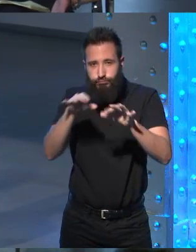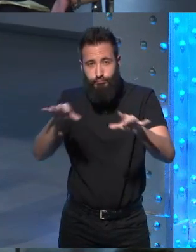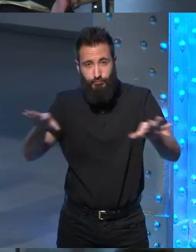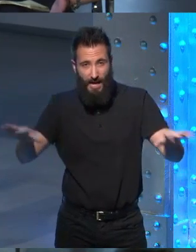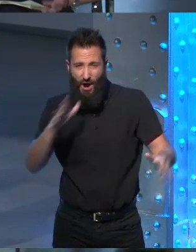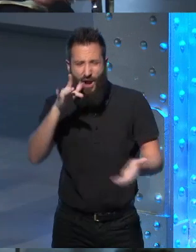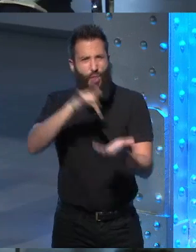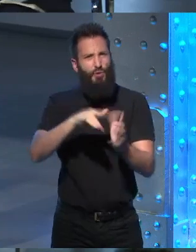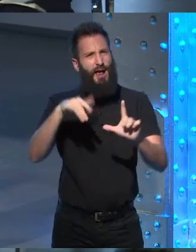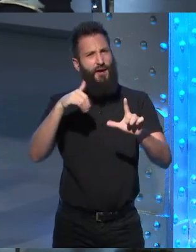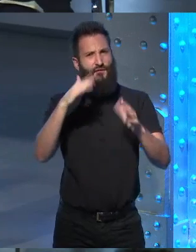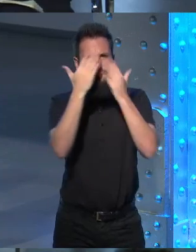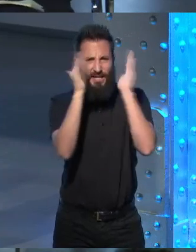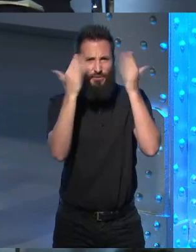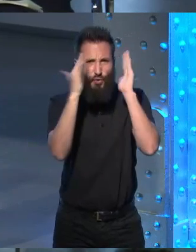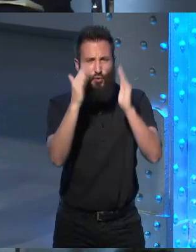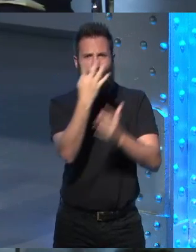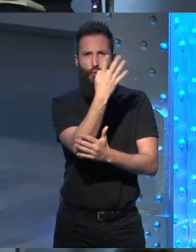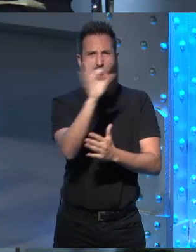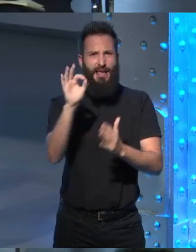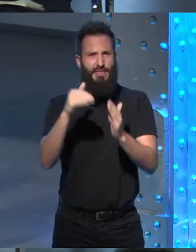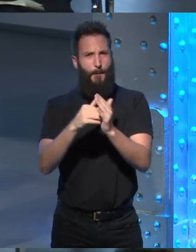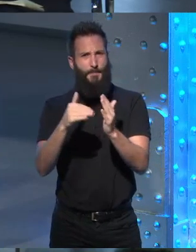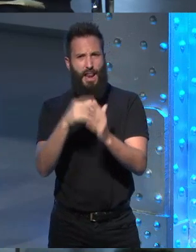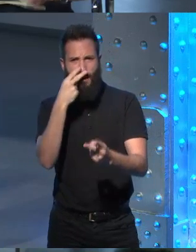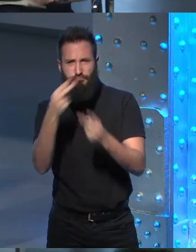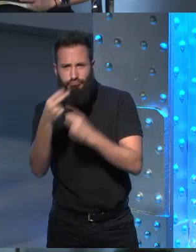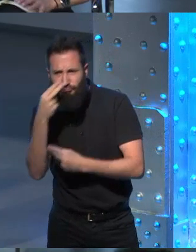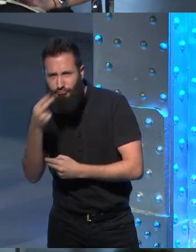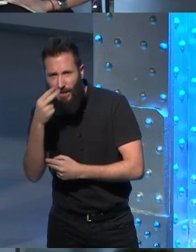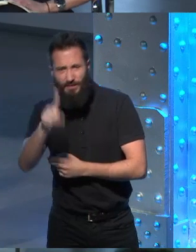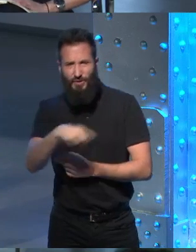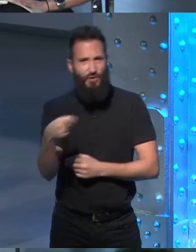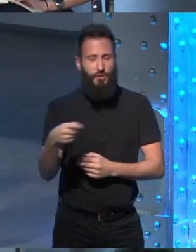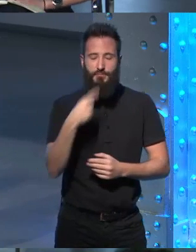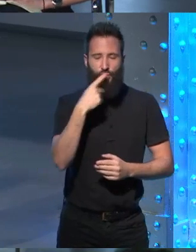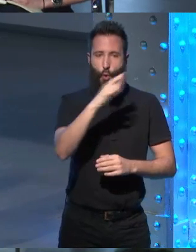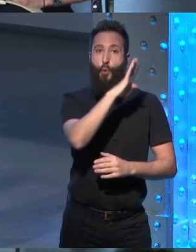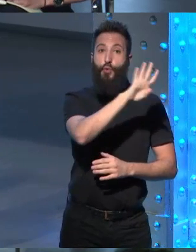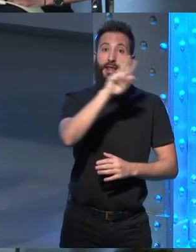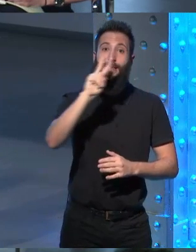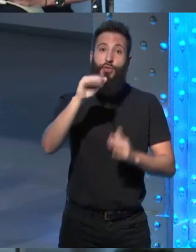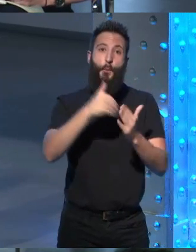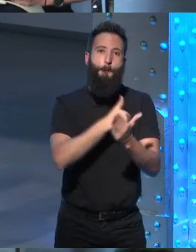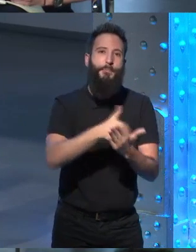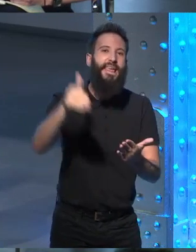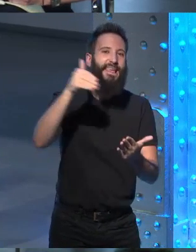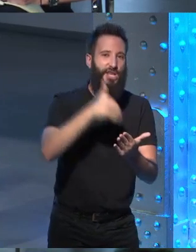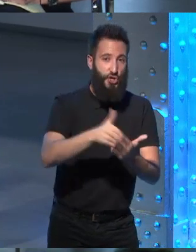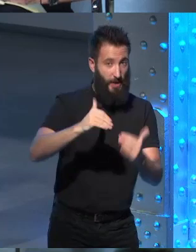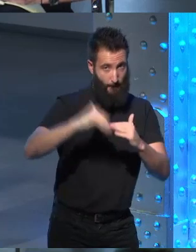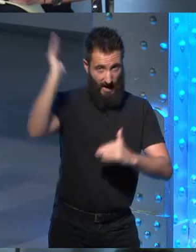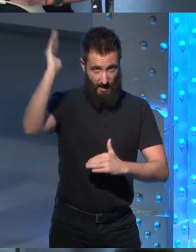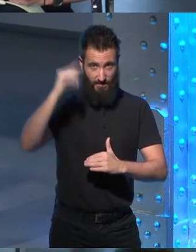cosa así en Facebook, ¿no? Por 40 y chipimil. Más de 42 millones en alcance Eso. en un solo vídeo que Eso, subió, de 42